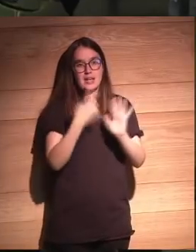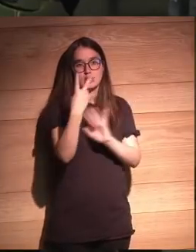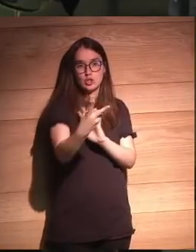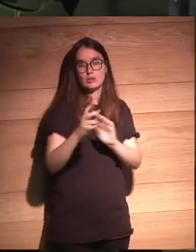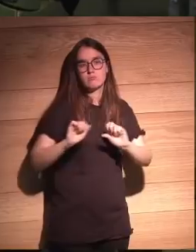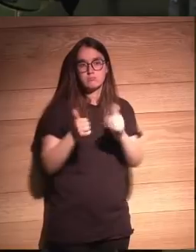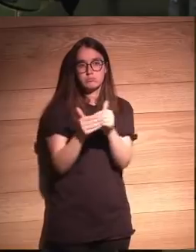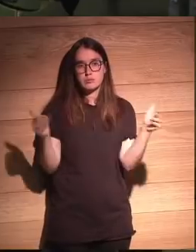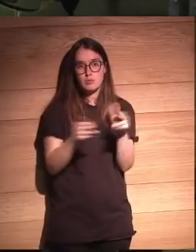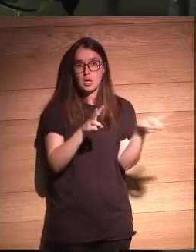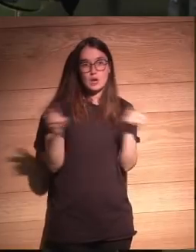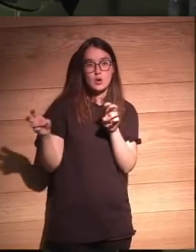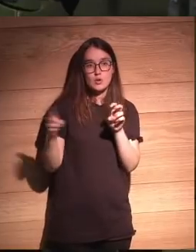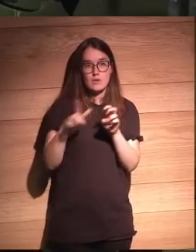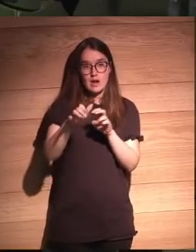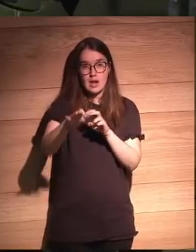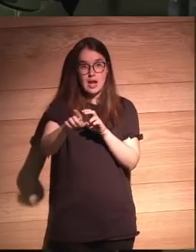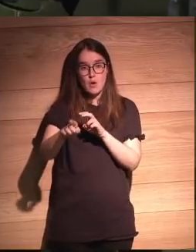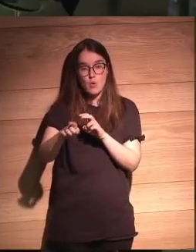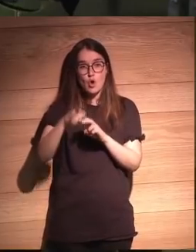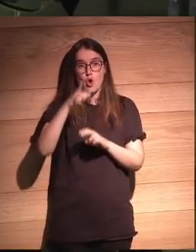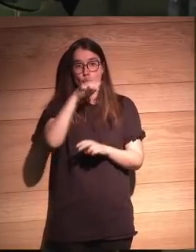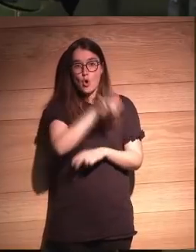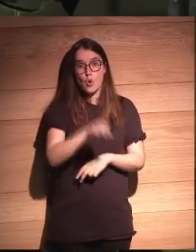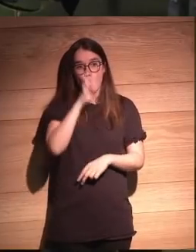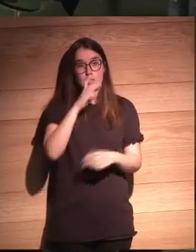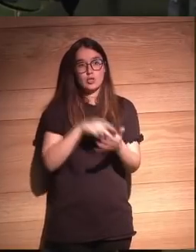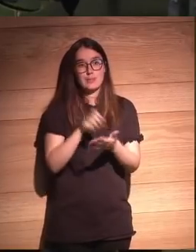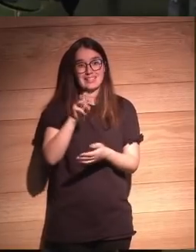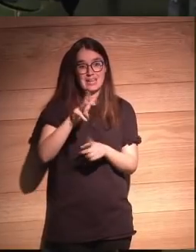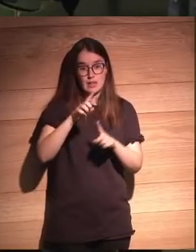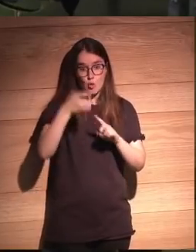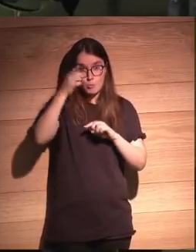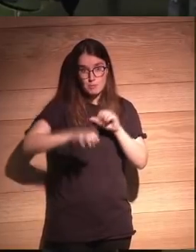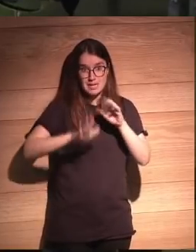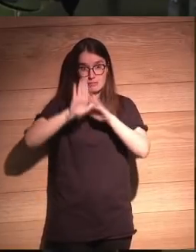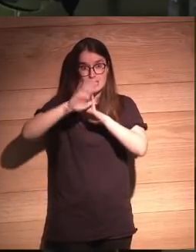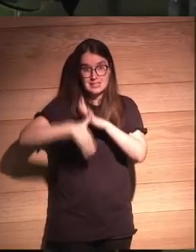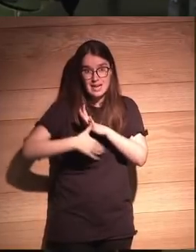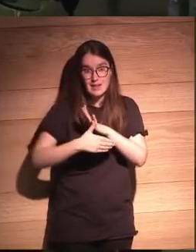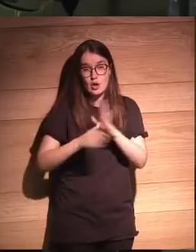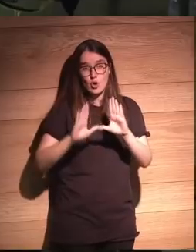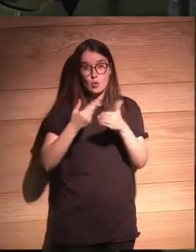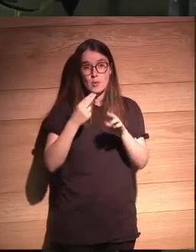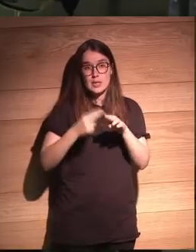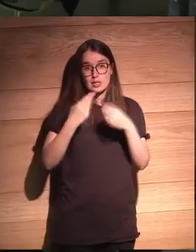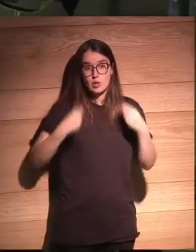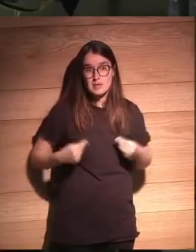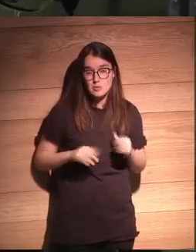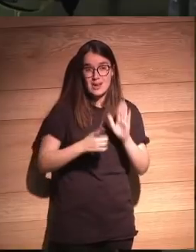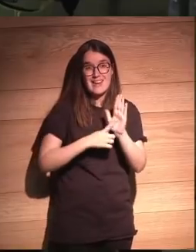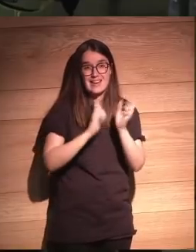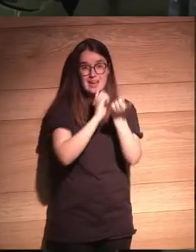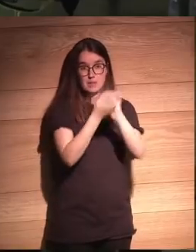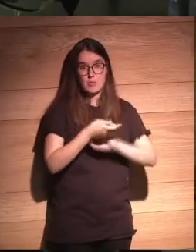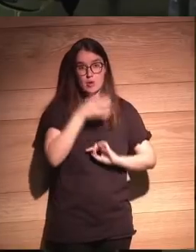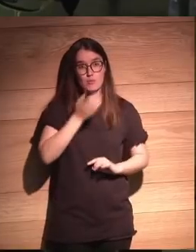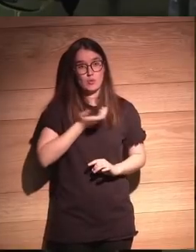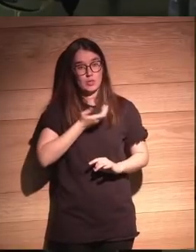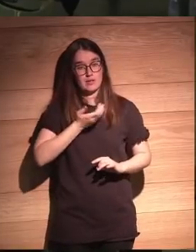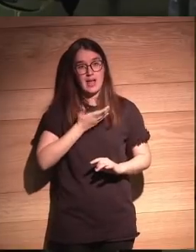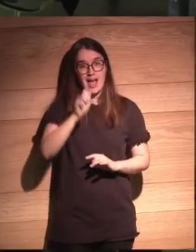entra en vigor la nueva LAU, se publica en julio de 2013 y un mes después El mismo partido que ha cambiado la ley, pero esta vez a nivel municipal,